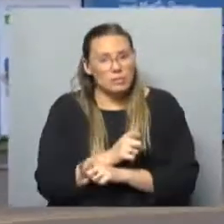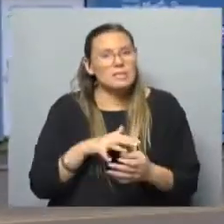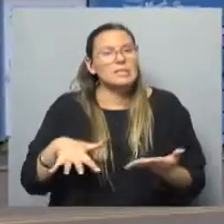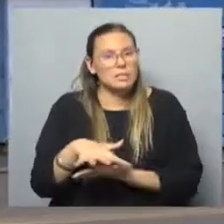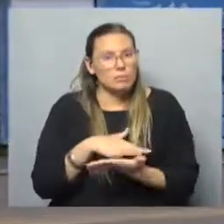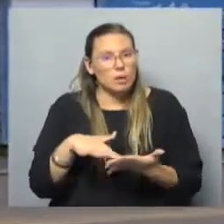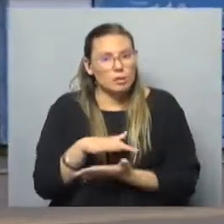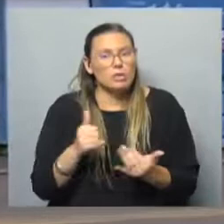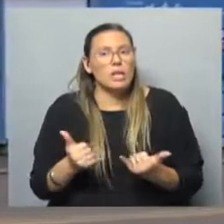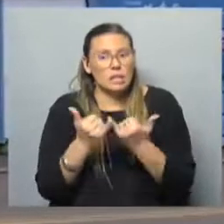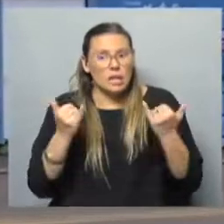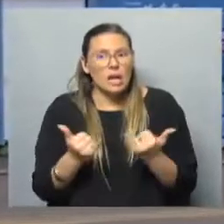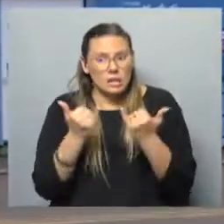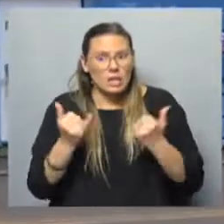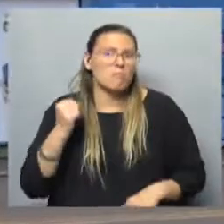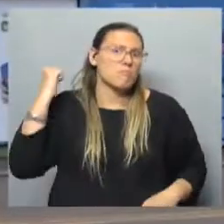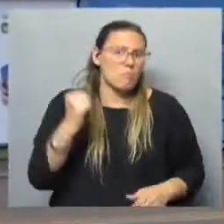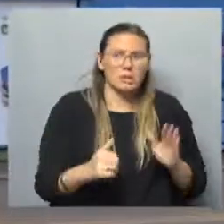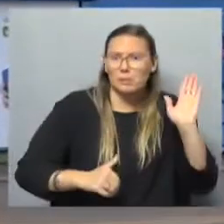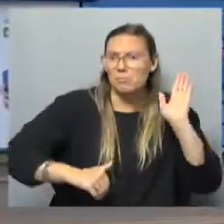cosas, cada día más asesinatos, cada día